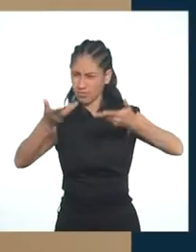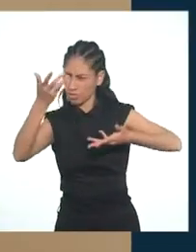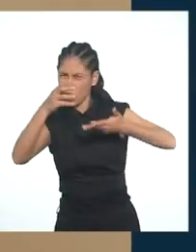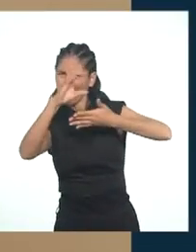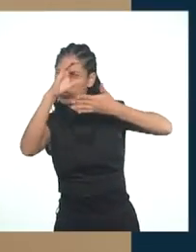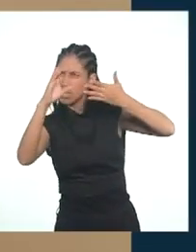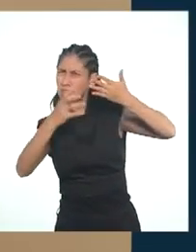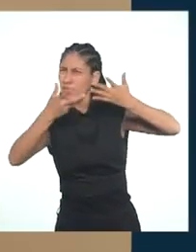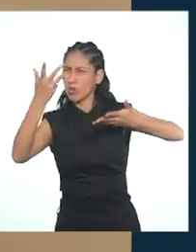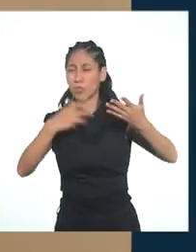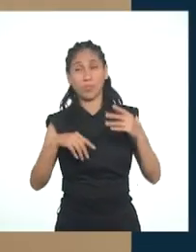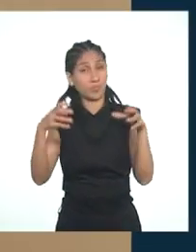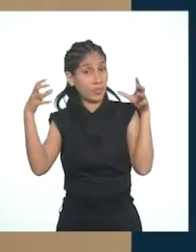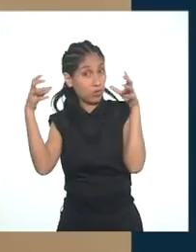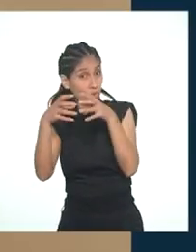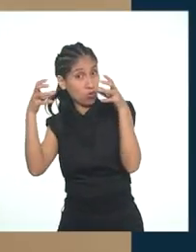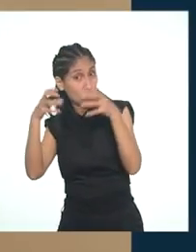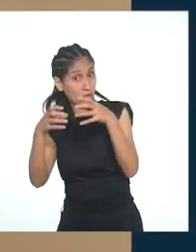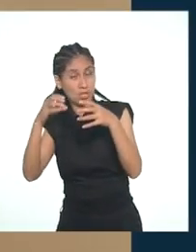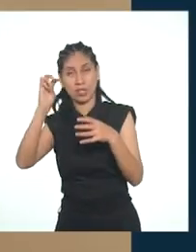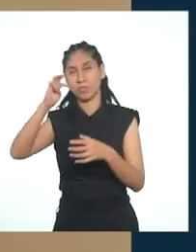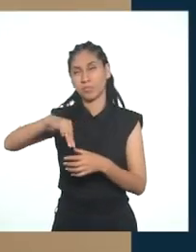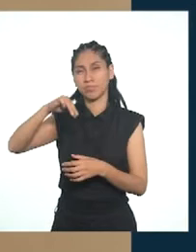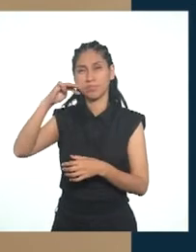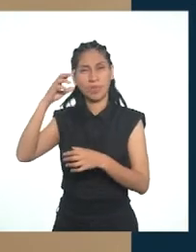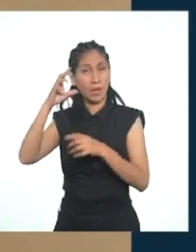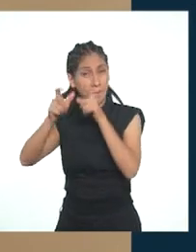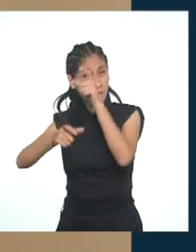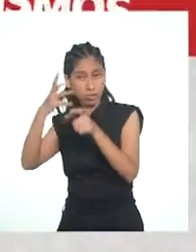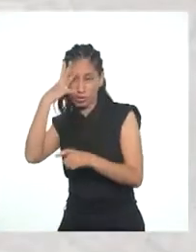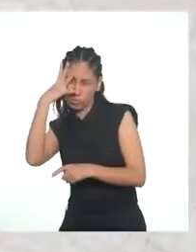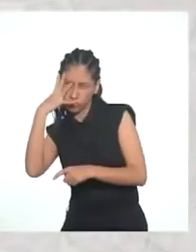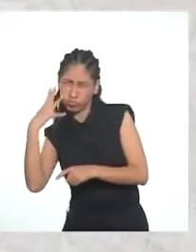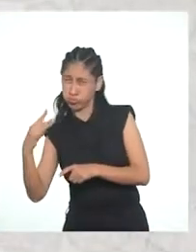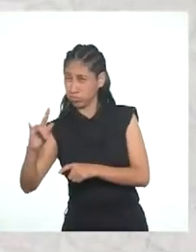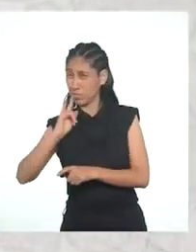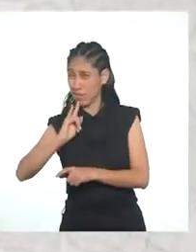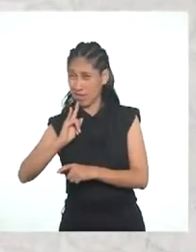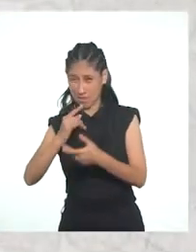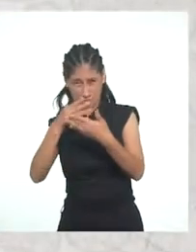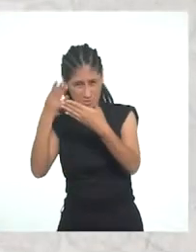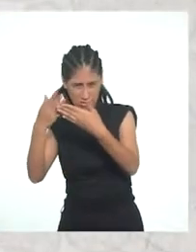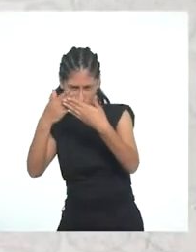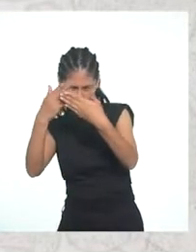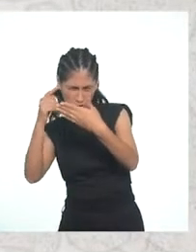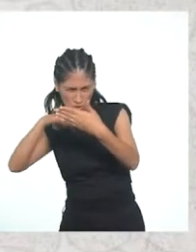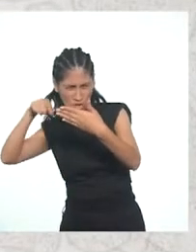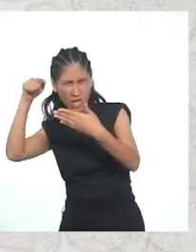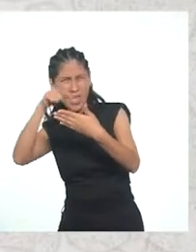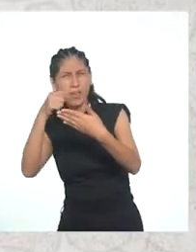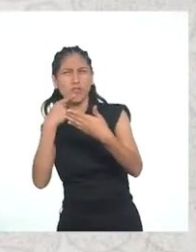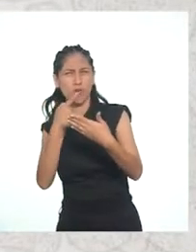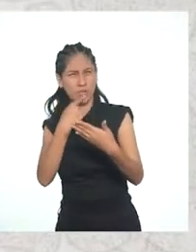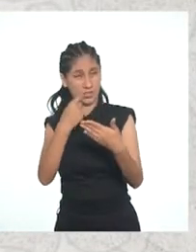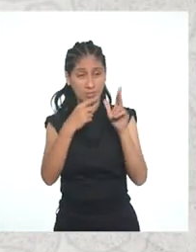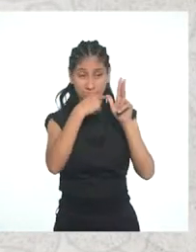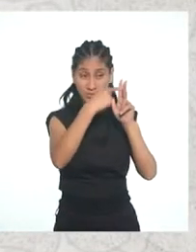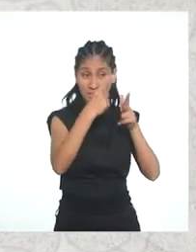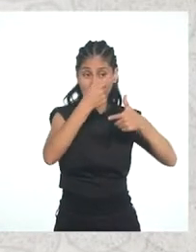la mayoría de los microbiólogos organizan a los microorganismos en tres dominios: dominio de